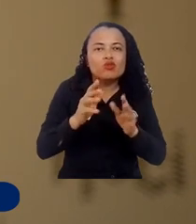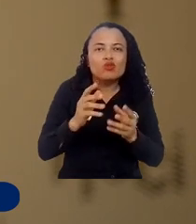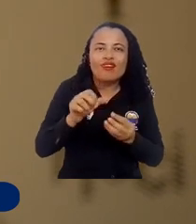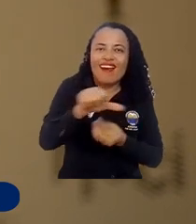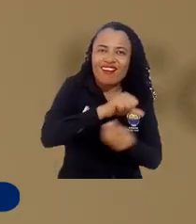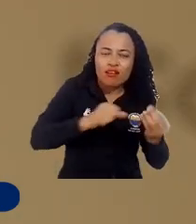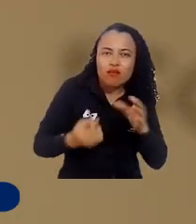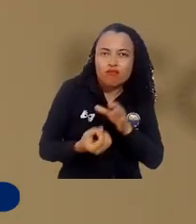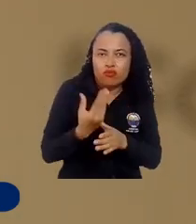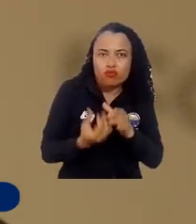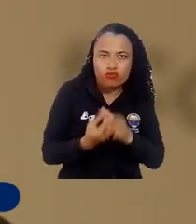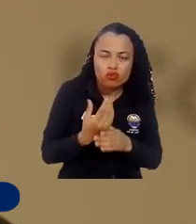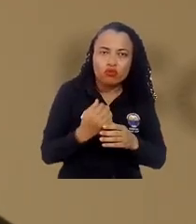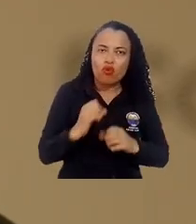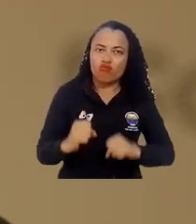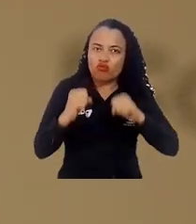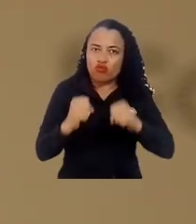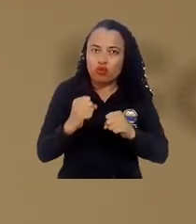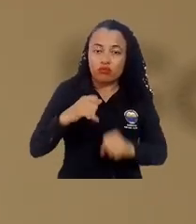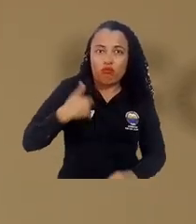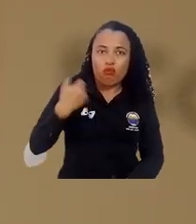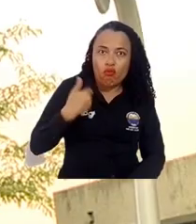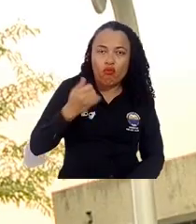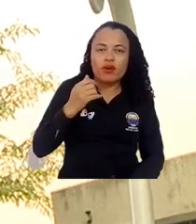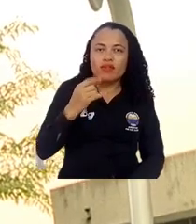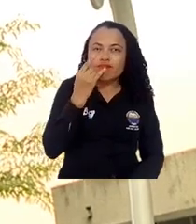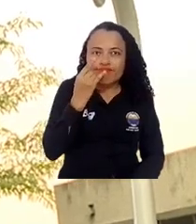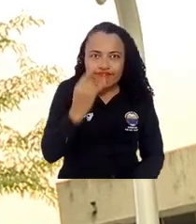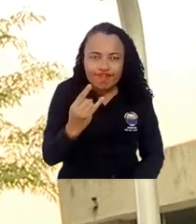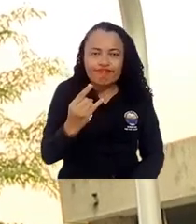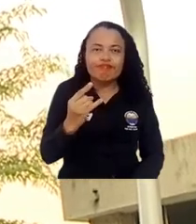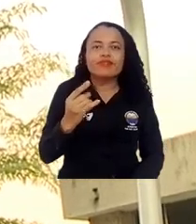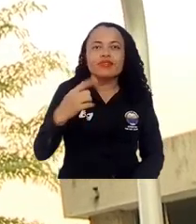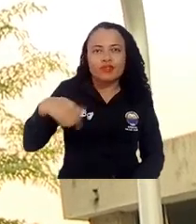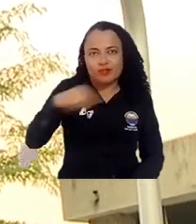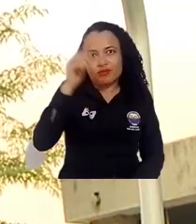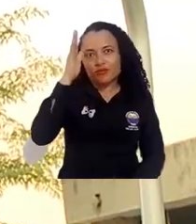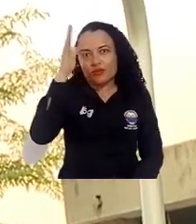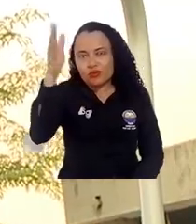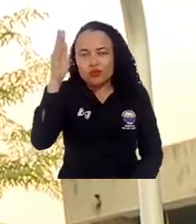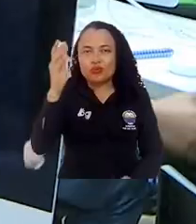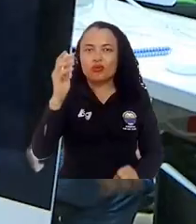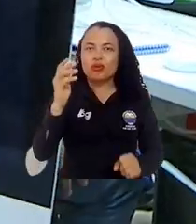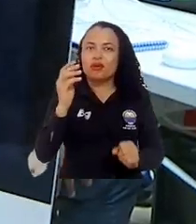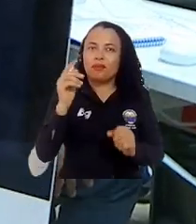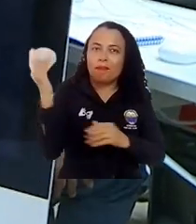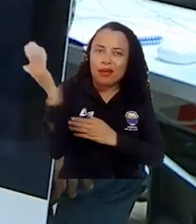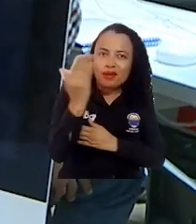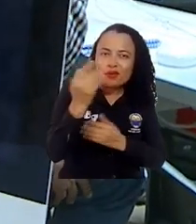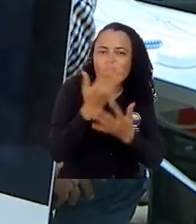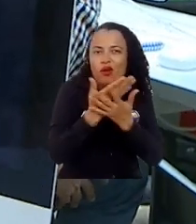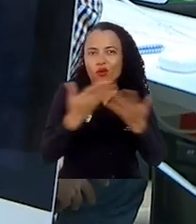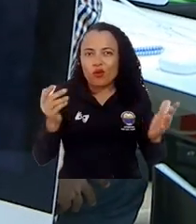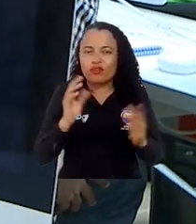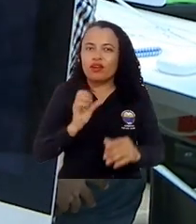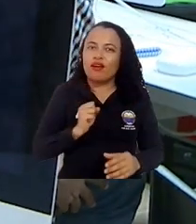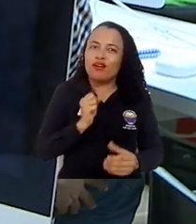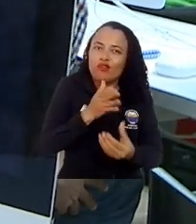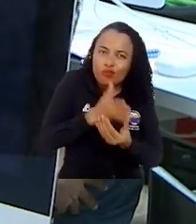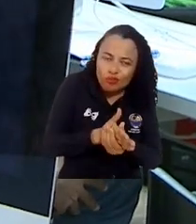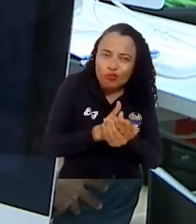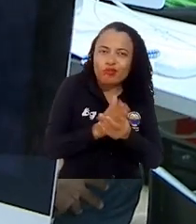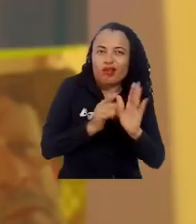área de producción está tomando cada vez más fuerza y los jóvenes nos estamos interesando en este medio para salir adelante mostrando nuestras